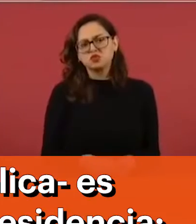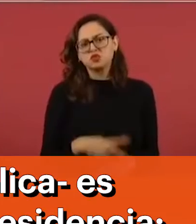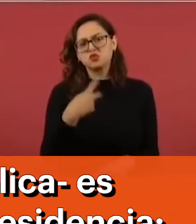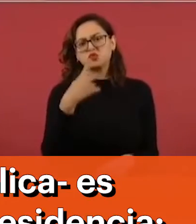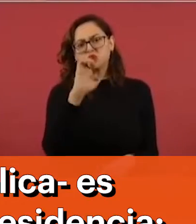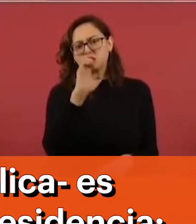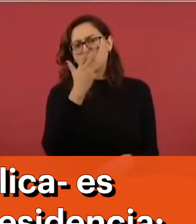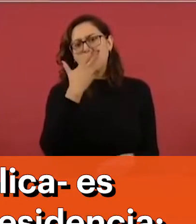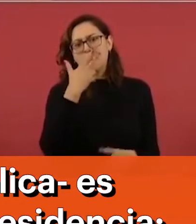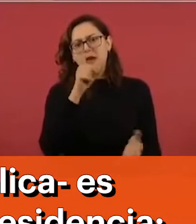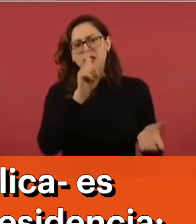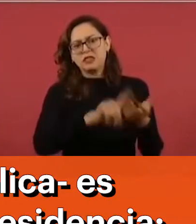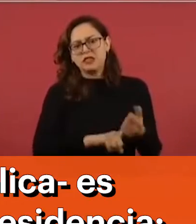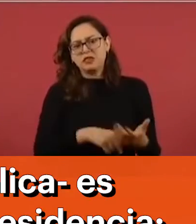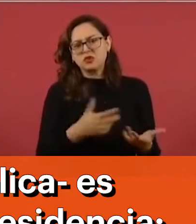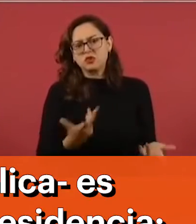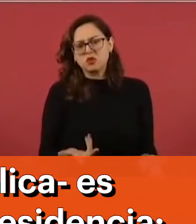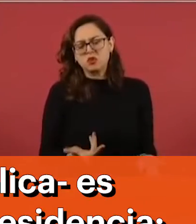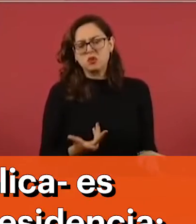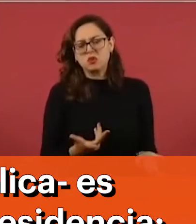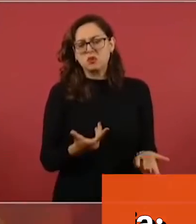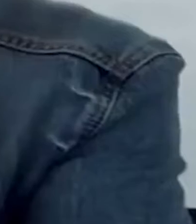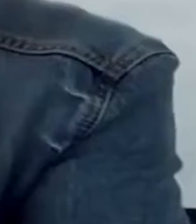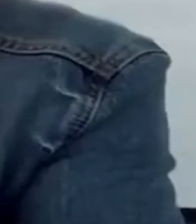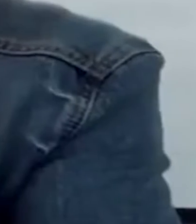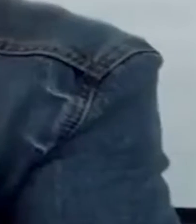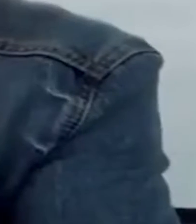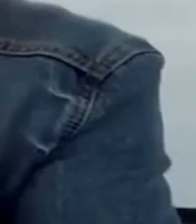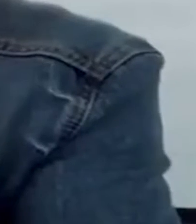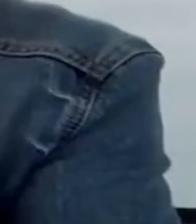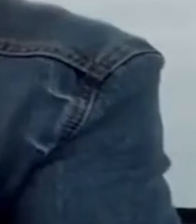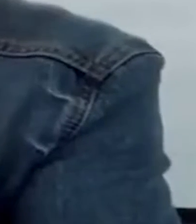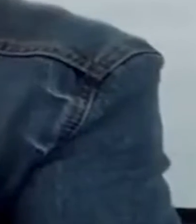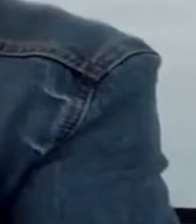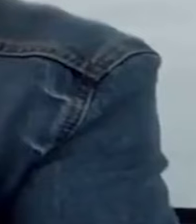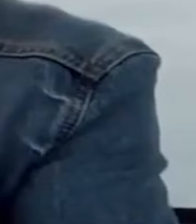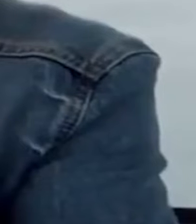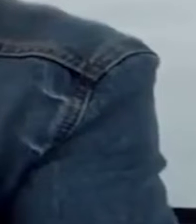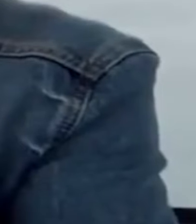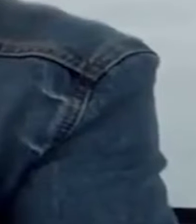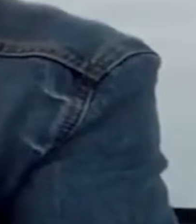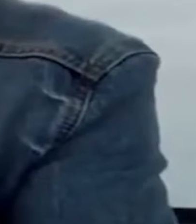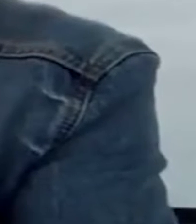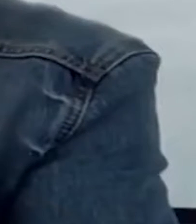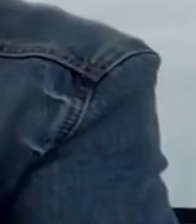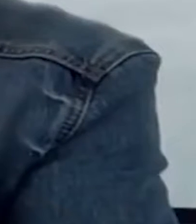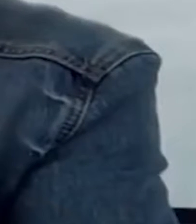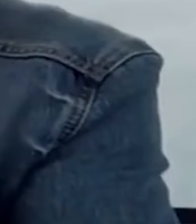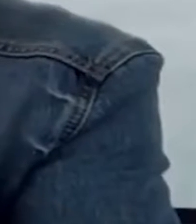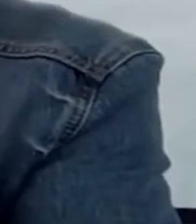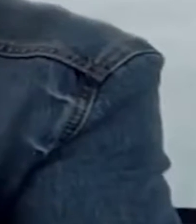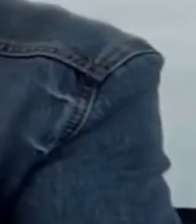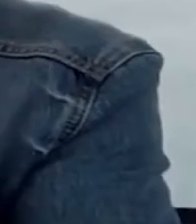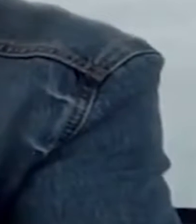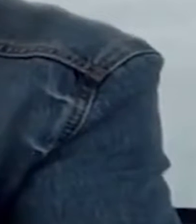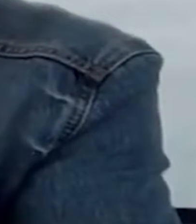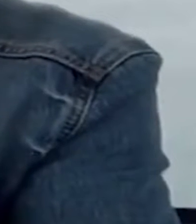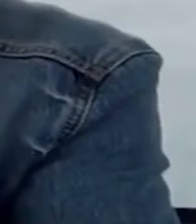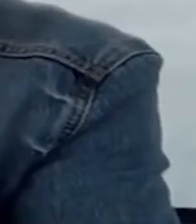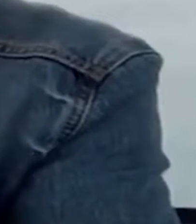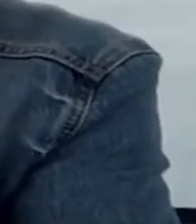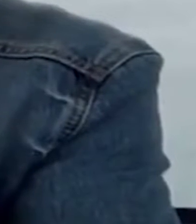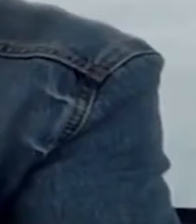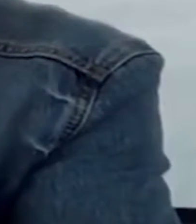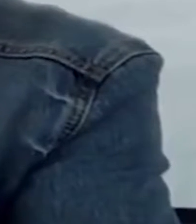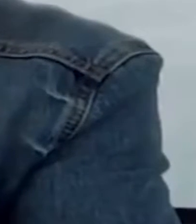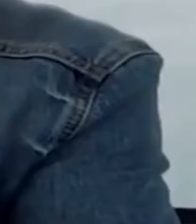cuando Calderón? Ese sí es un verdadero peligro para la democracia y para los